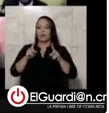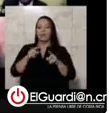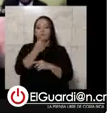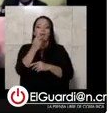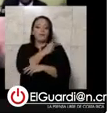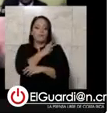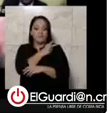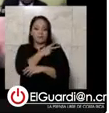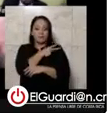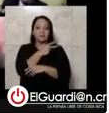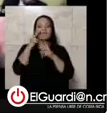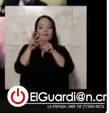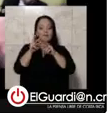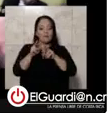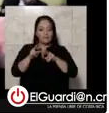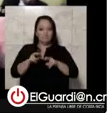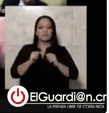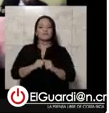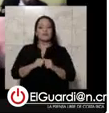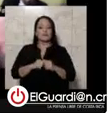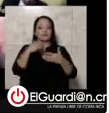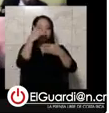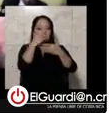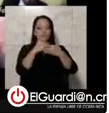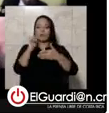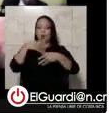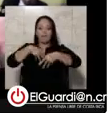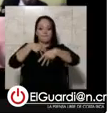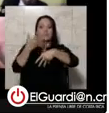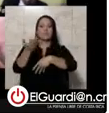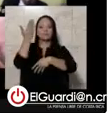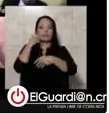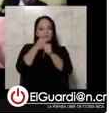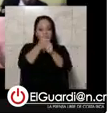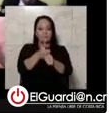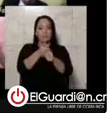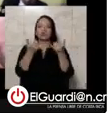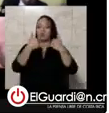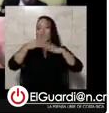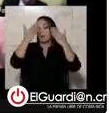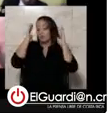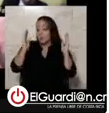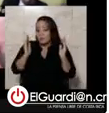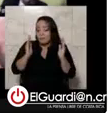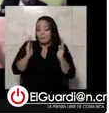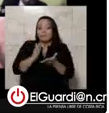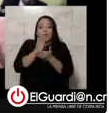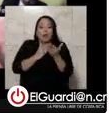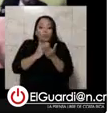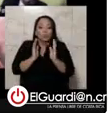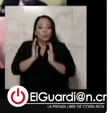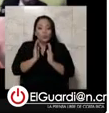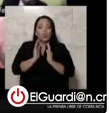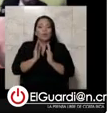jefatura será la encargada, o sea, al igual que en la marcha pasada, de dar este seguimiento. Todavía no sé, digamos, si algunas instancias